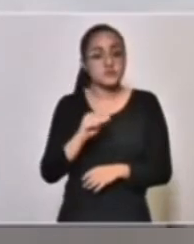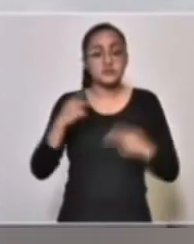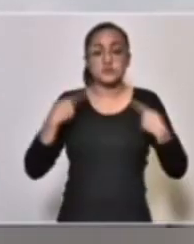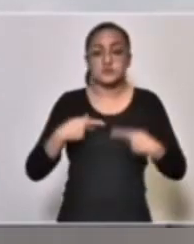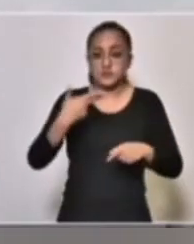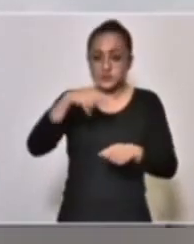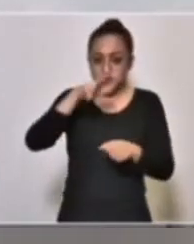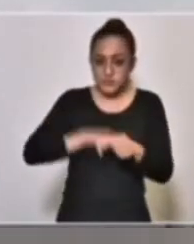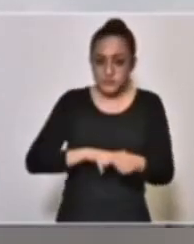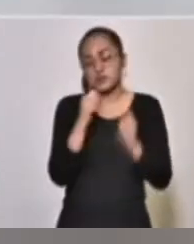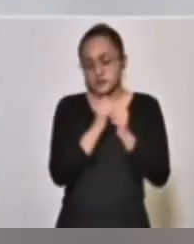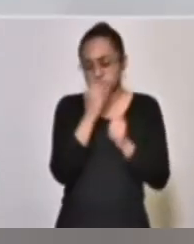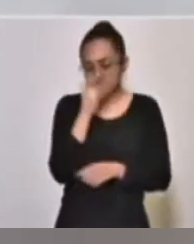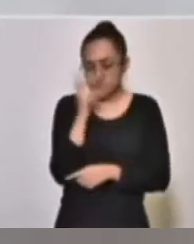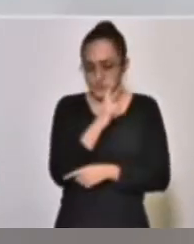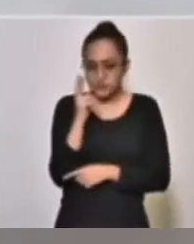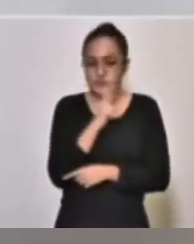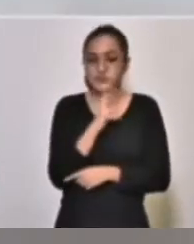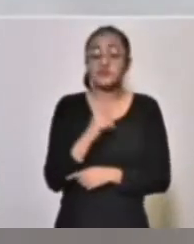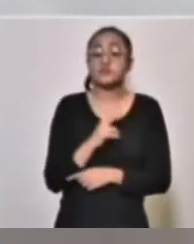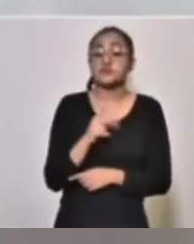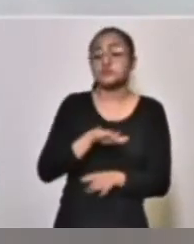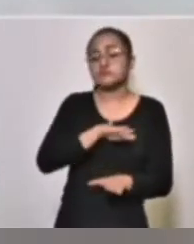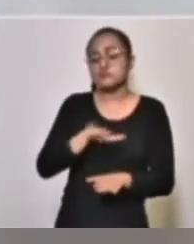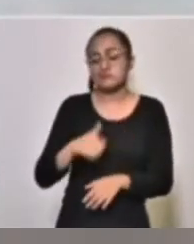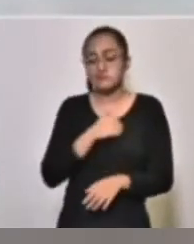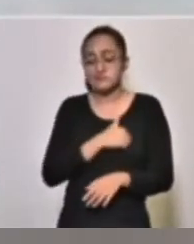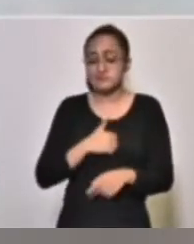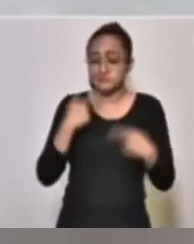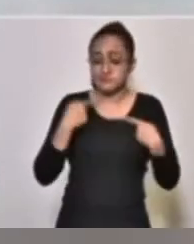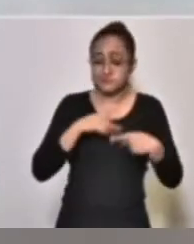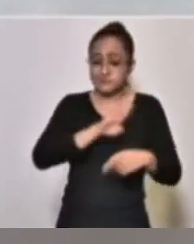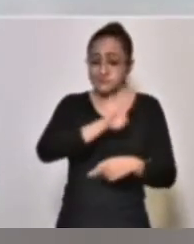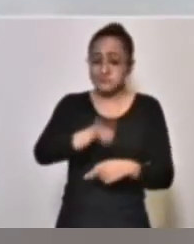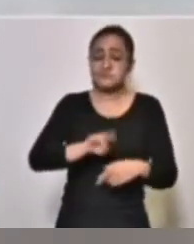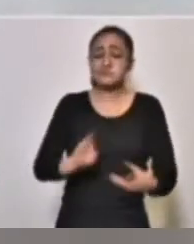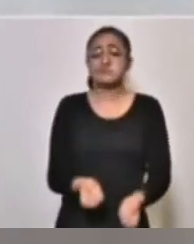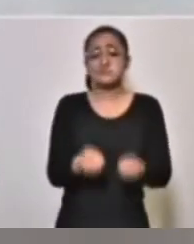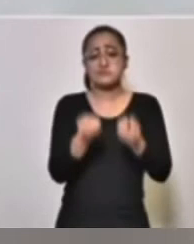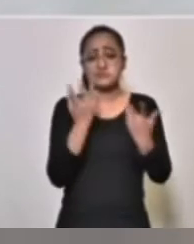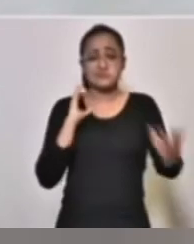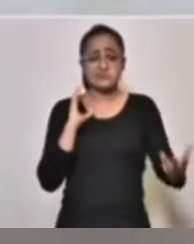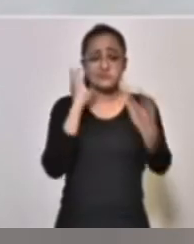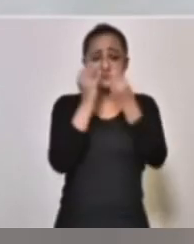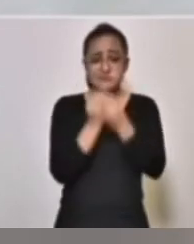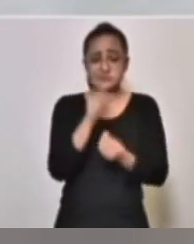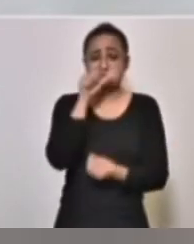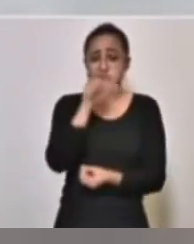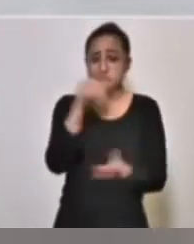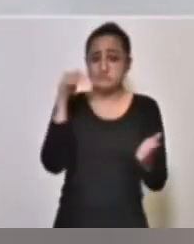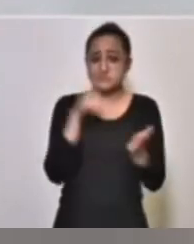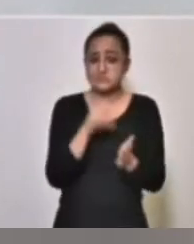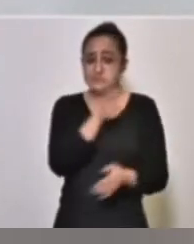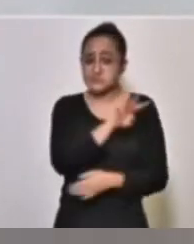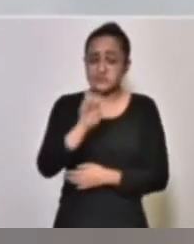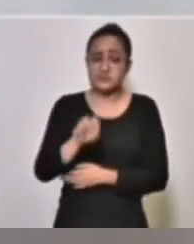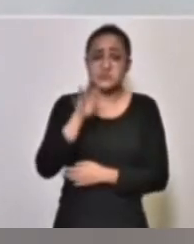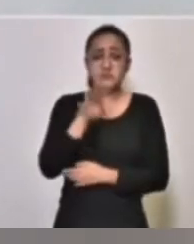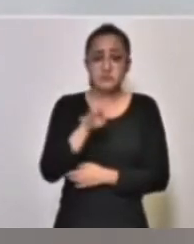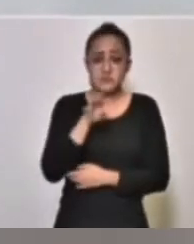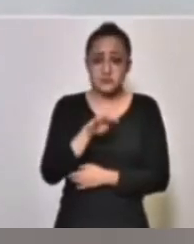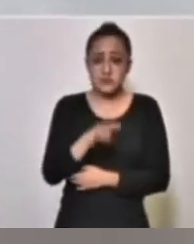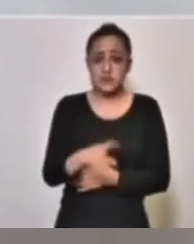pacientes hospitalizados, 9. En lo que respecta, lamentablemente, a las defunciones, tenemos un acumulado de